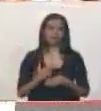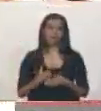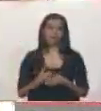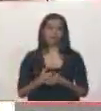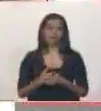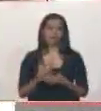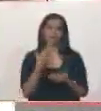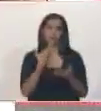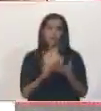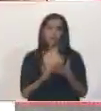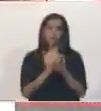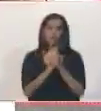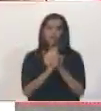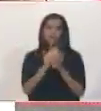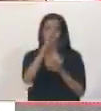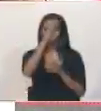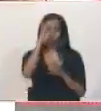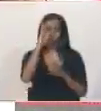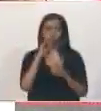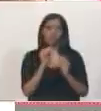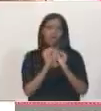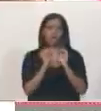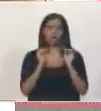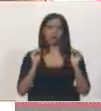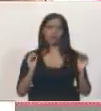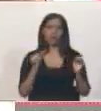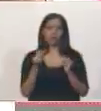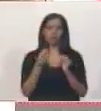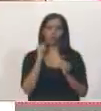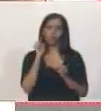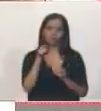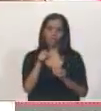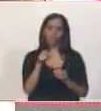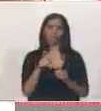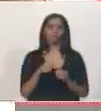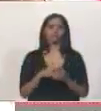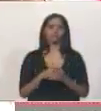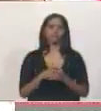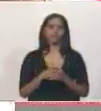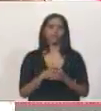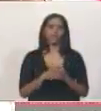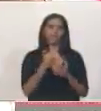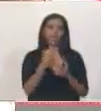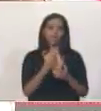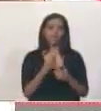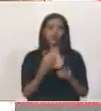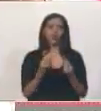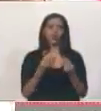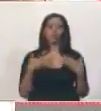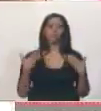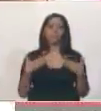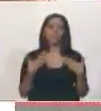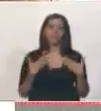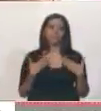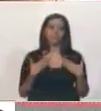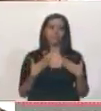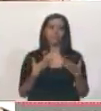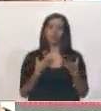Permítame, camarada Diosdado, anunciar, como así usted me lo indicó, y decirlo con mucha alegría